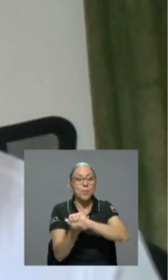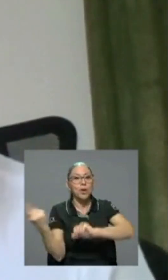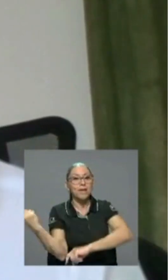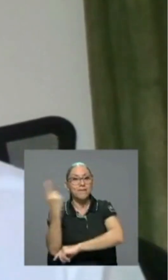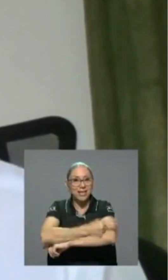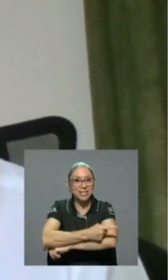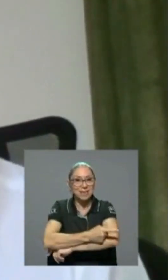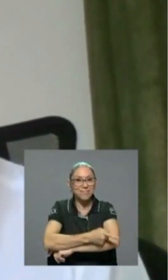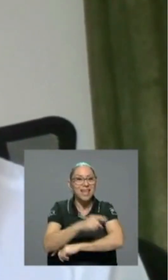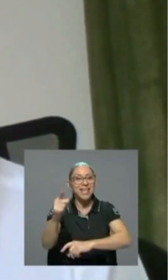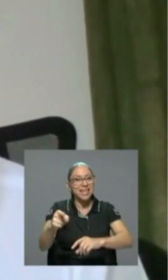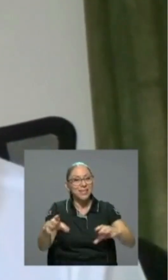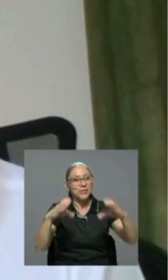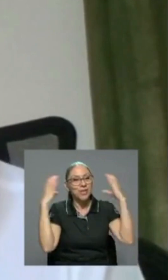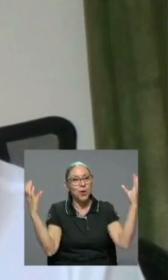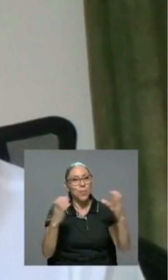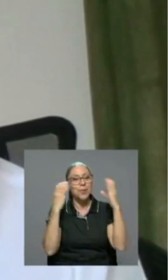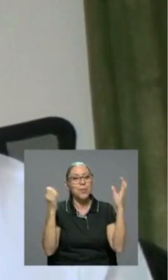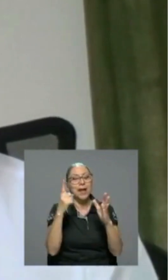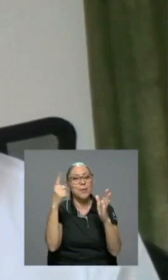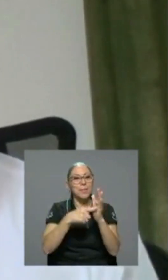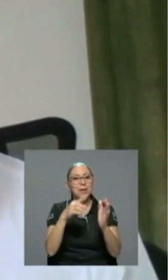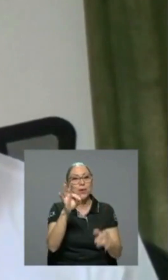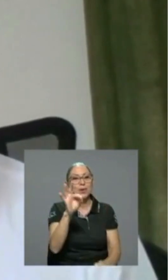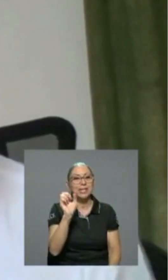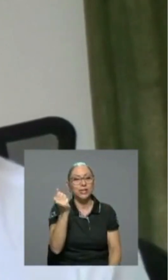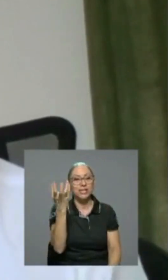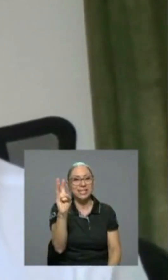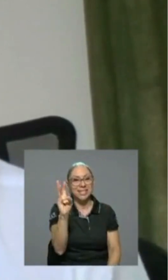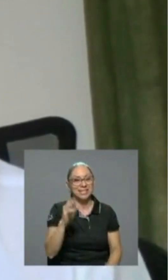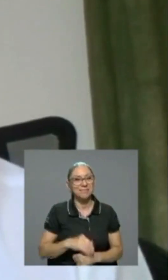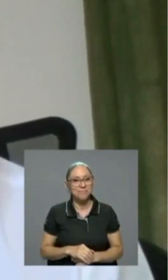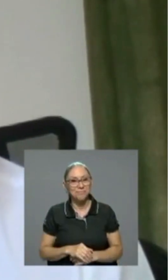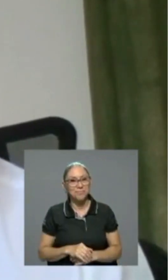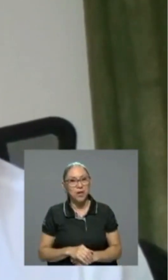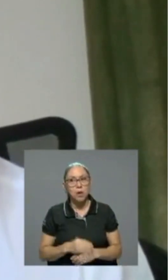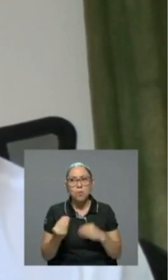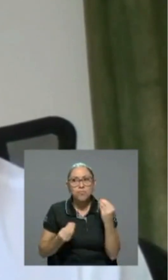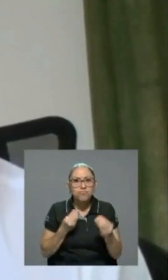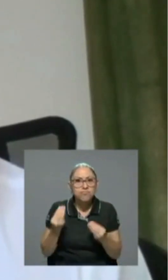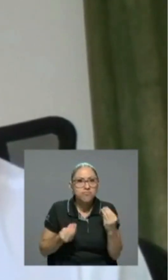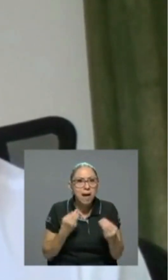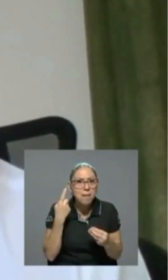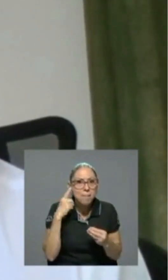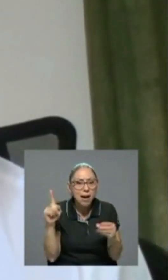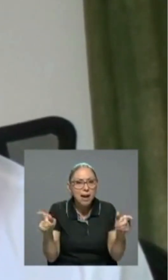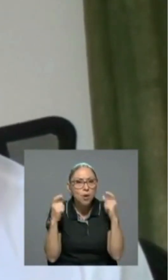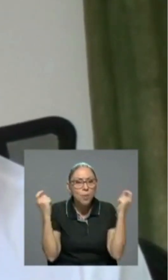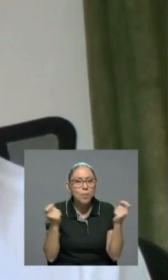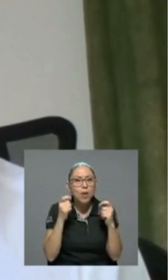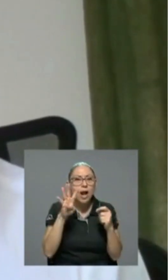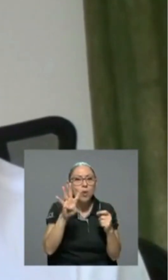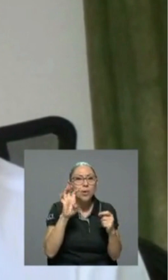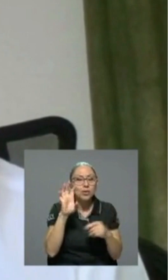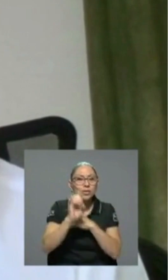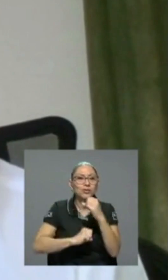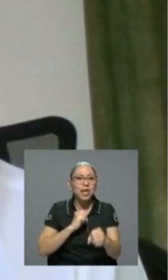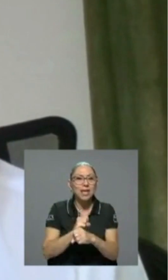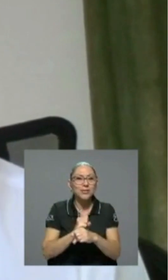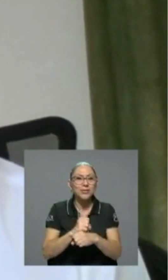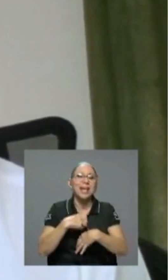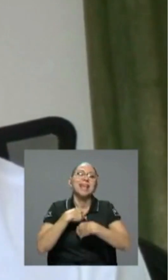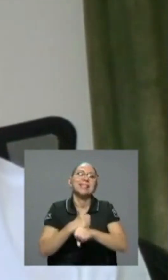se conmemora en 1916. Bueno, ¿qué se hizo para conmemorar ese cuarto centenario? Una exposición